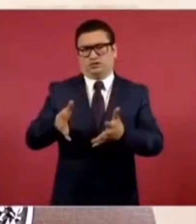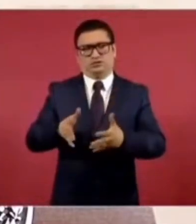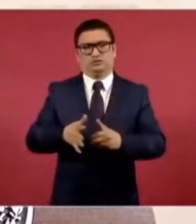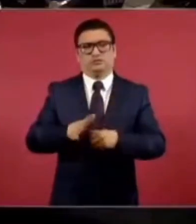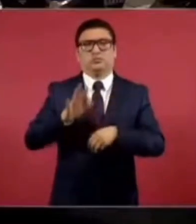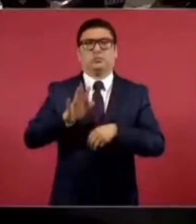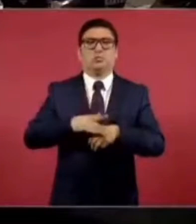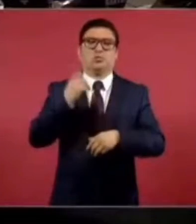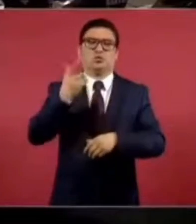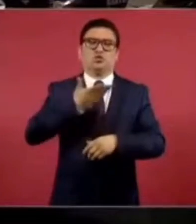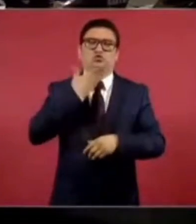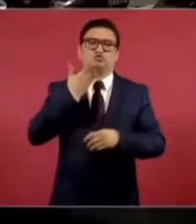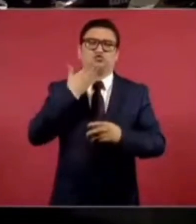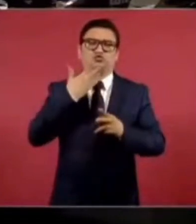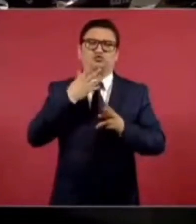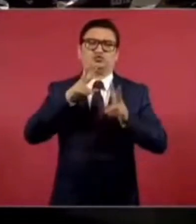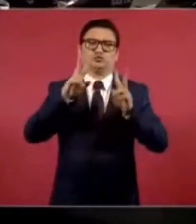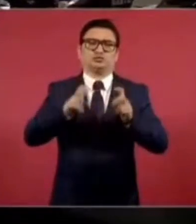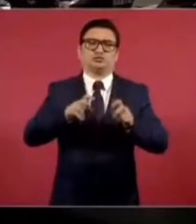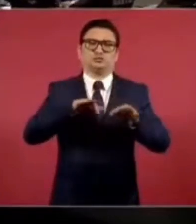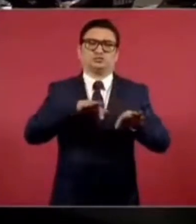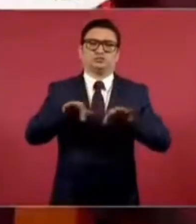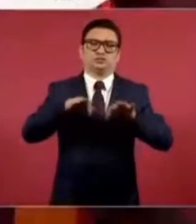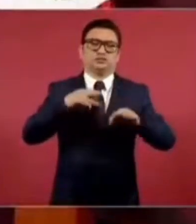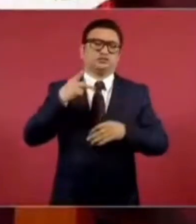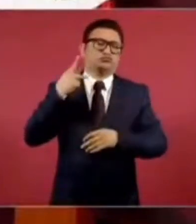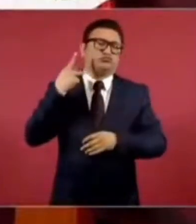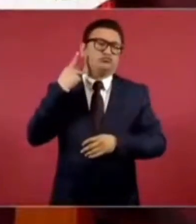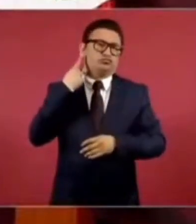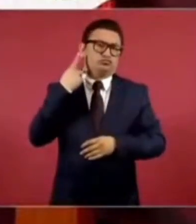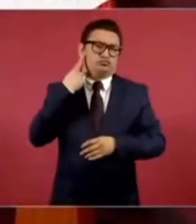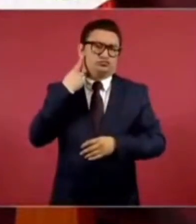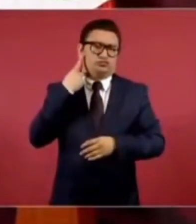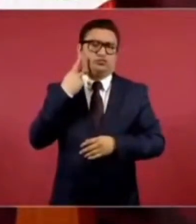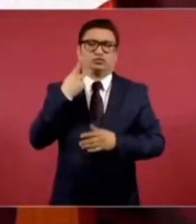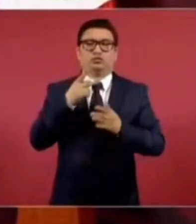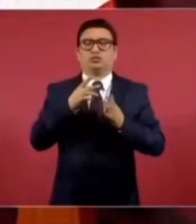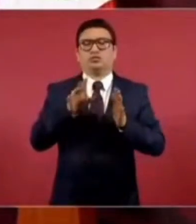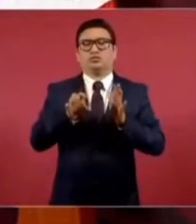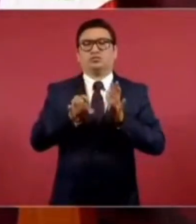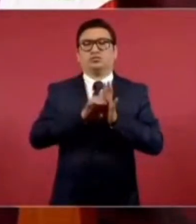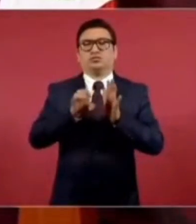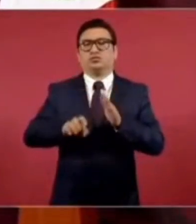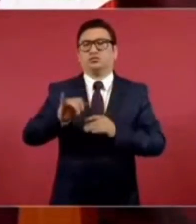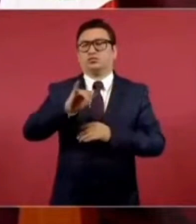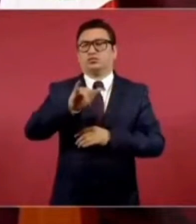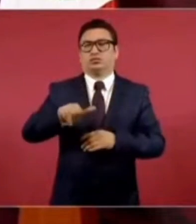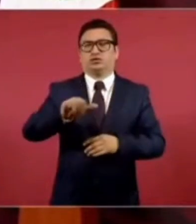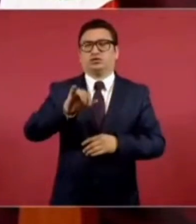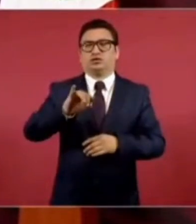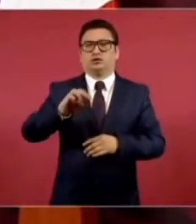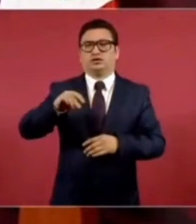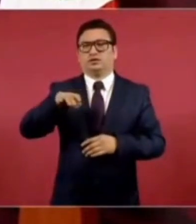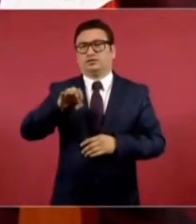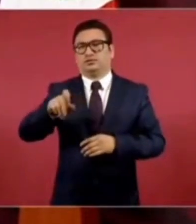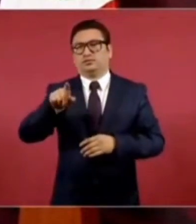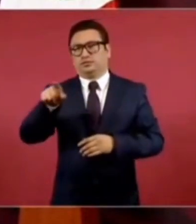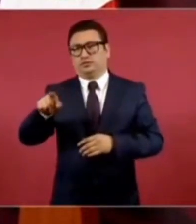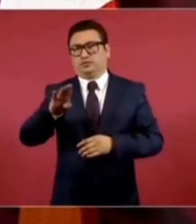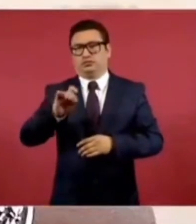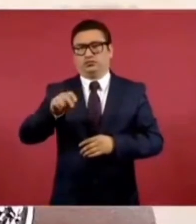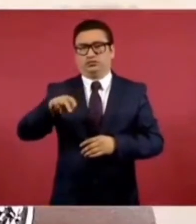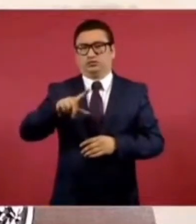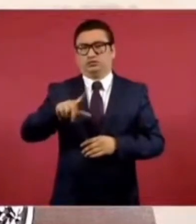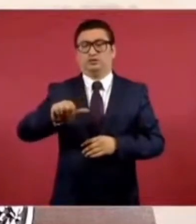noble oficio de la política algunas diferencias con Jaime Bonilla